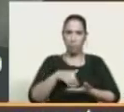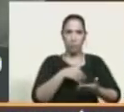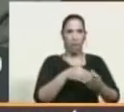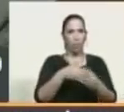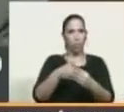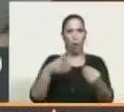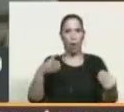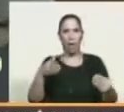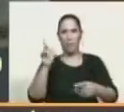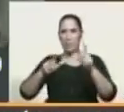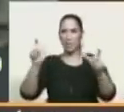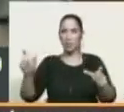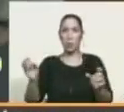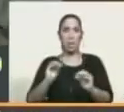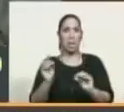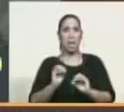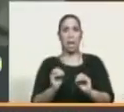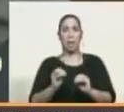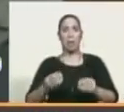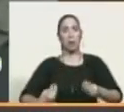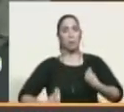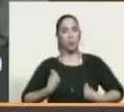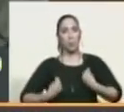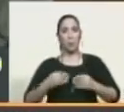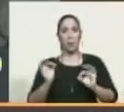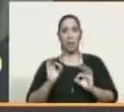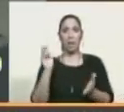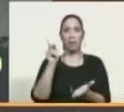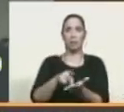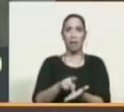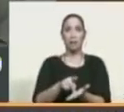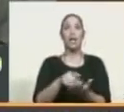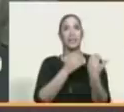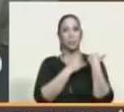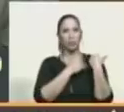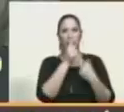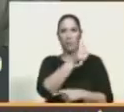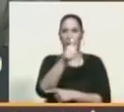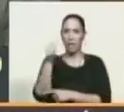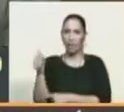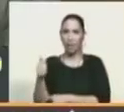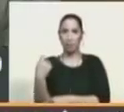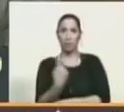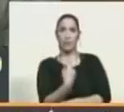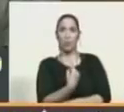permearon. Y ahí habrá que tomar decisiones en la responsabilidad de cada quien. Son responsabilidades individuales